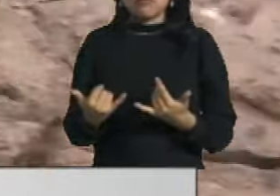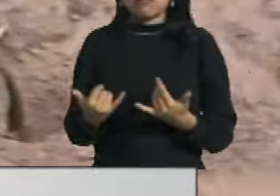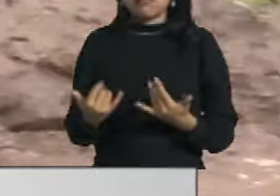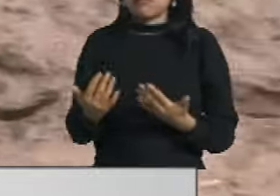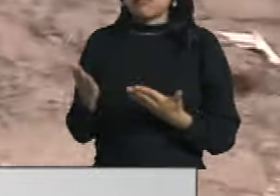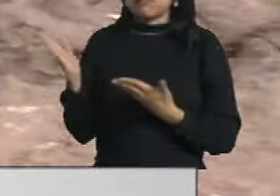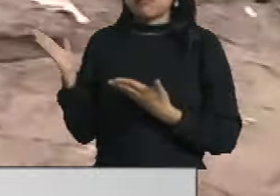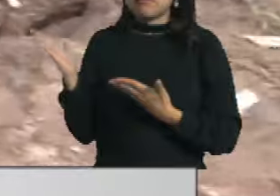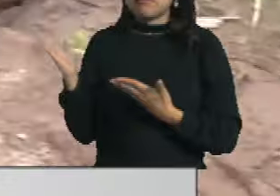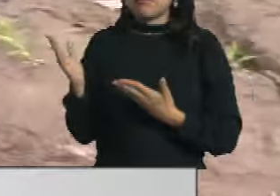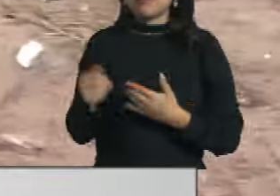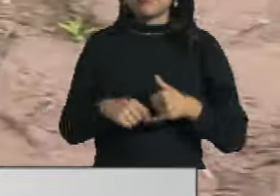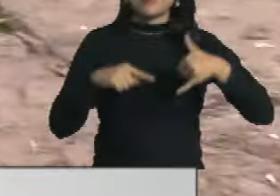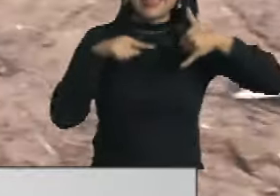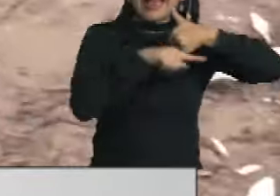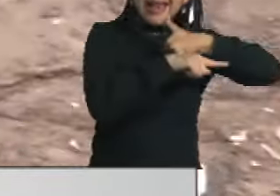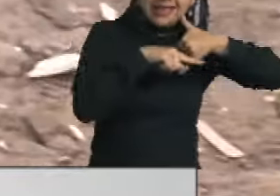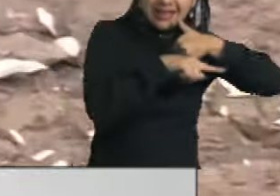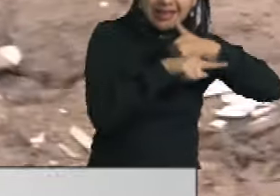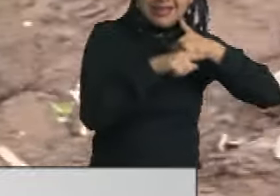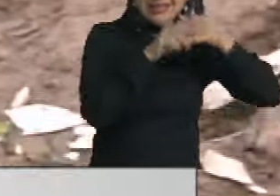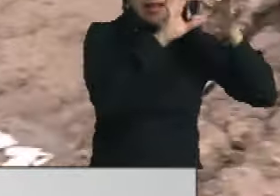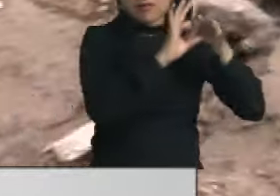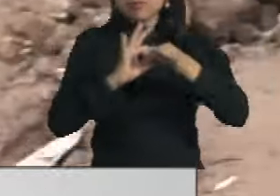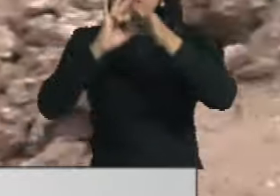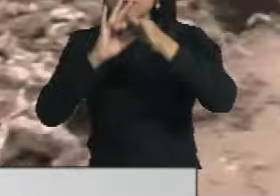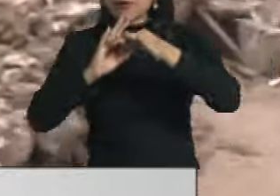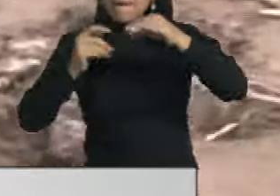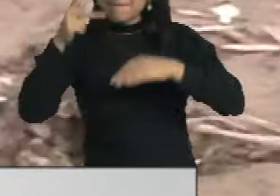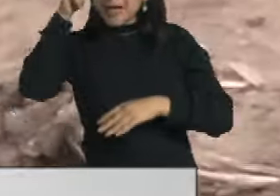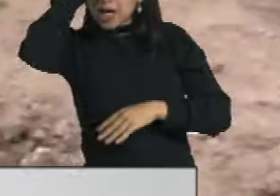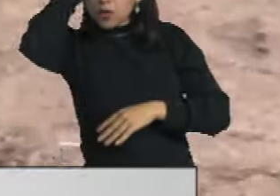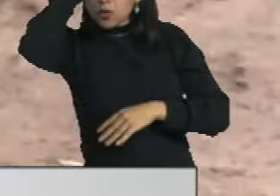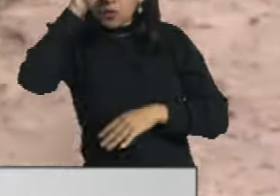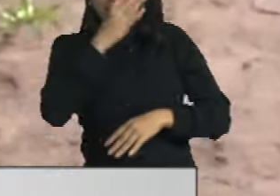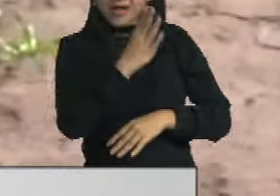triple frontera entre Perú, Brasil y Colombia, afectado todos estos dos